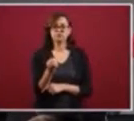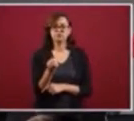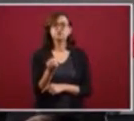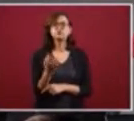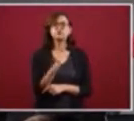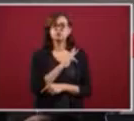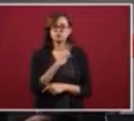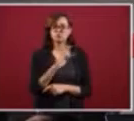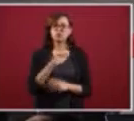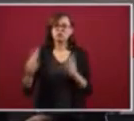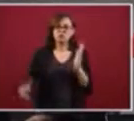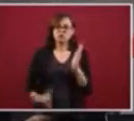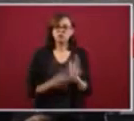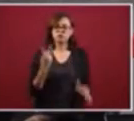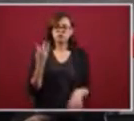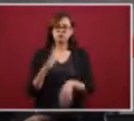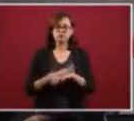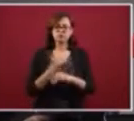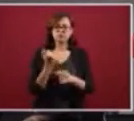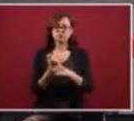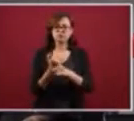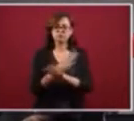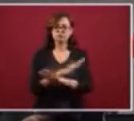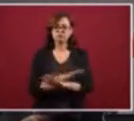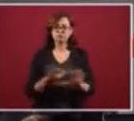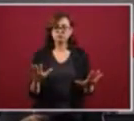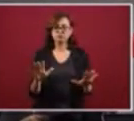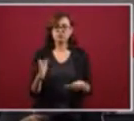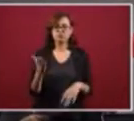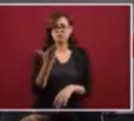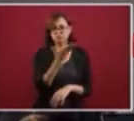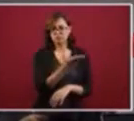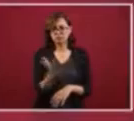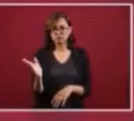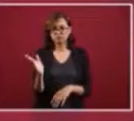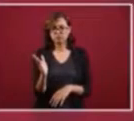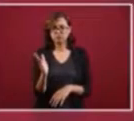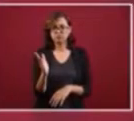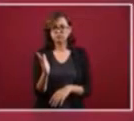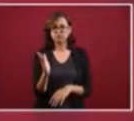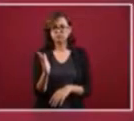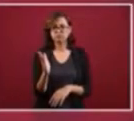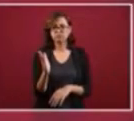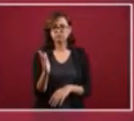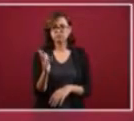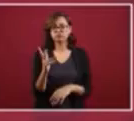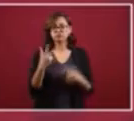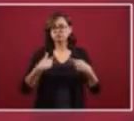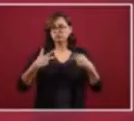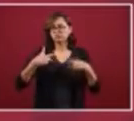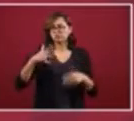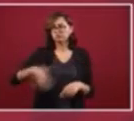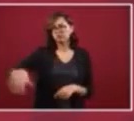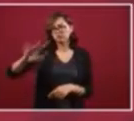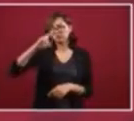se vuelva a informar a ustedes y a los mexicanos sobre este tema.